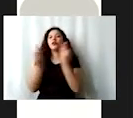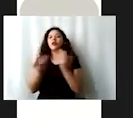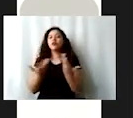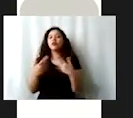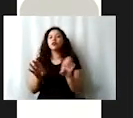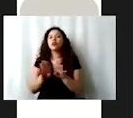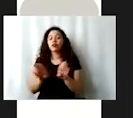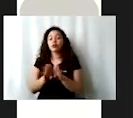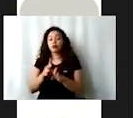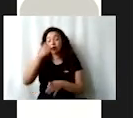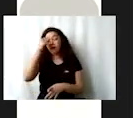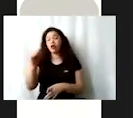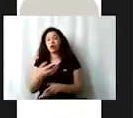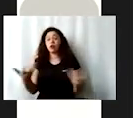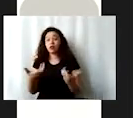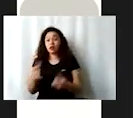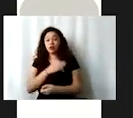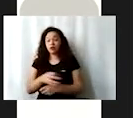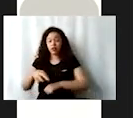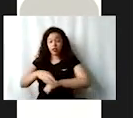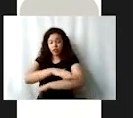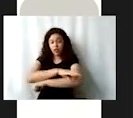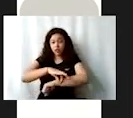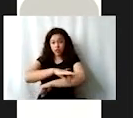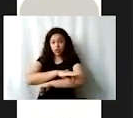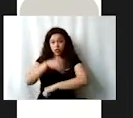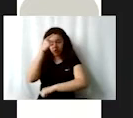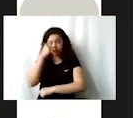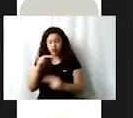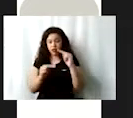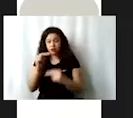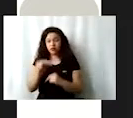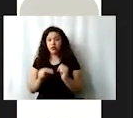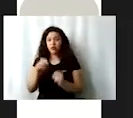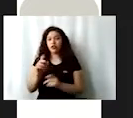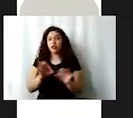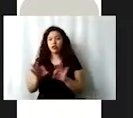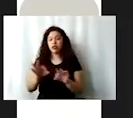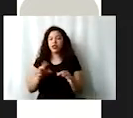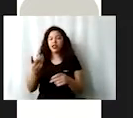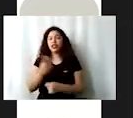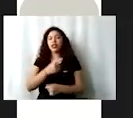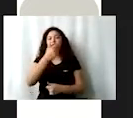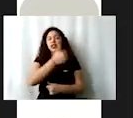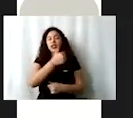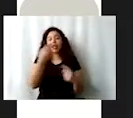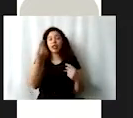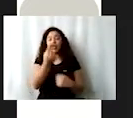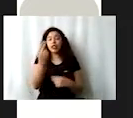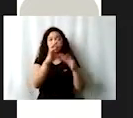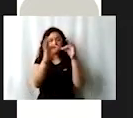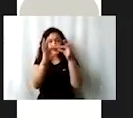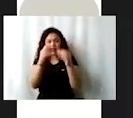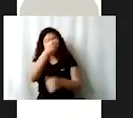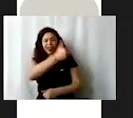tú puedas llevar a cabo este diseño de puestos, necesitas la descripción de cada uno de ellos.